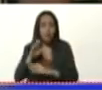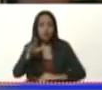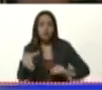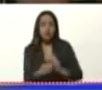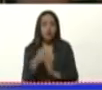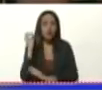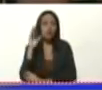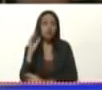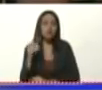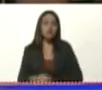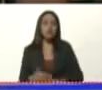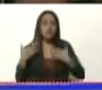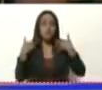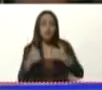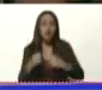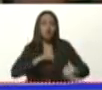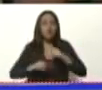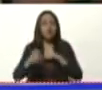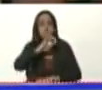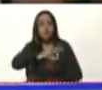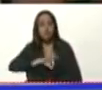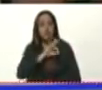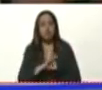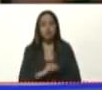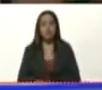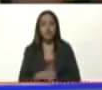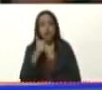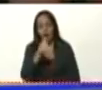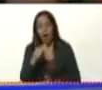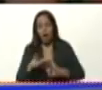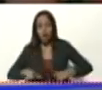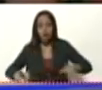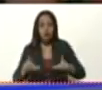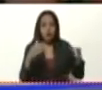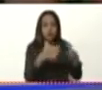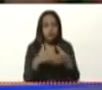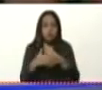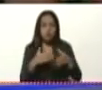comités de salud, que en todos los movimientos sociales, en cada sitio donde se reúnan,